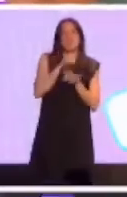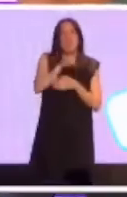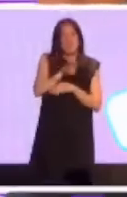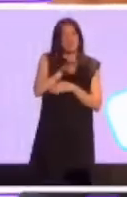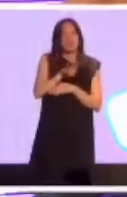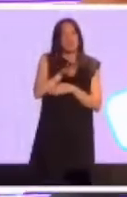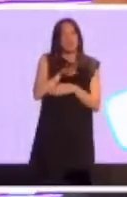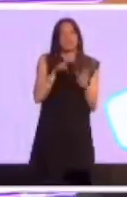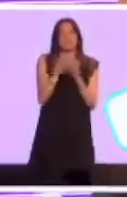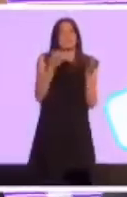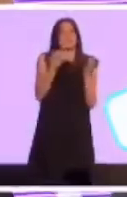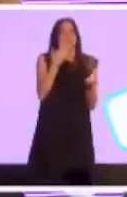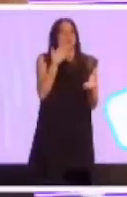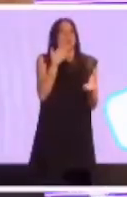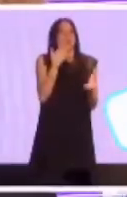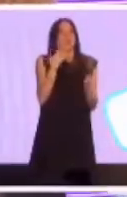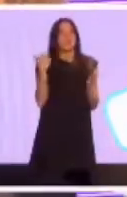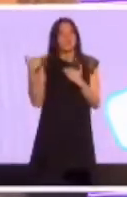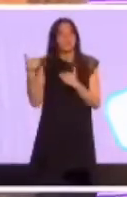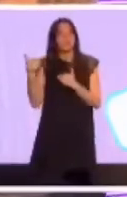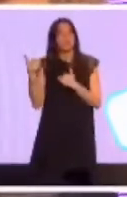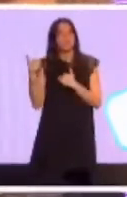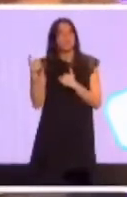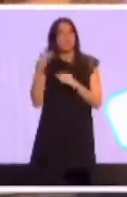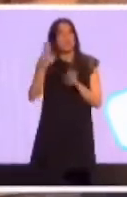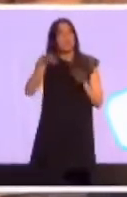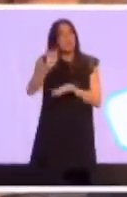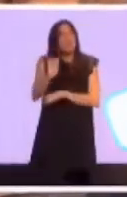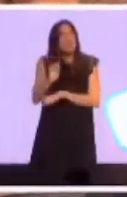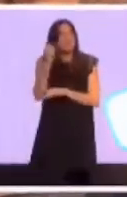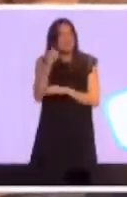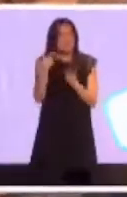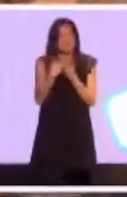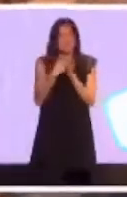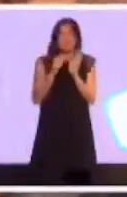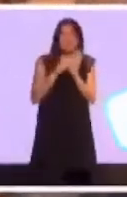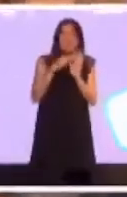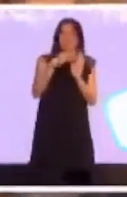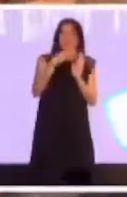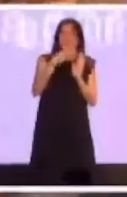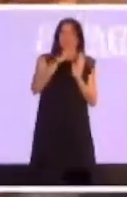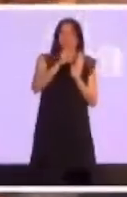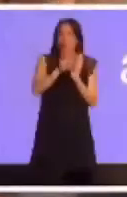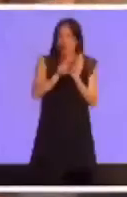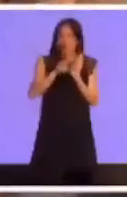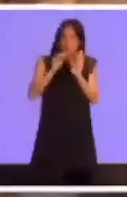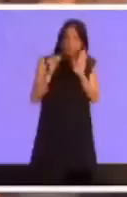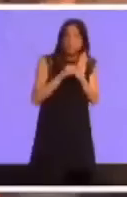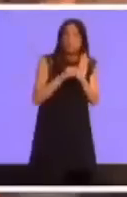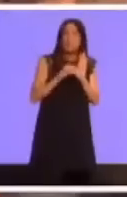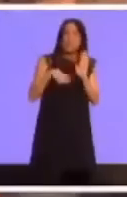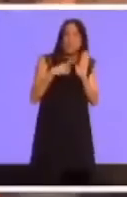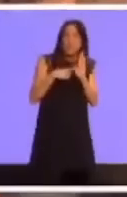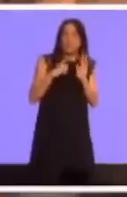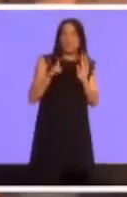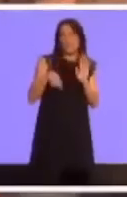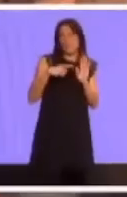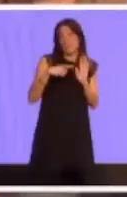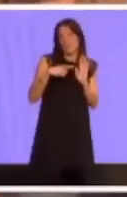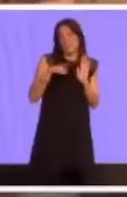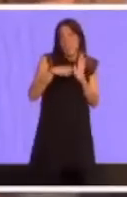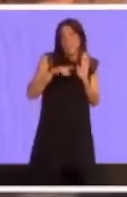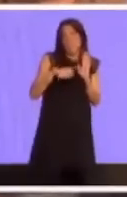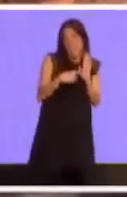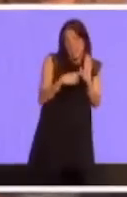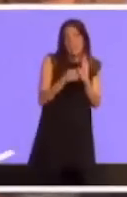cuando se consiguió llevar al boletín oficial del Estado la ley integral contra la violencia de género en el